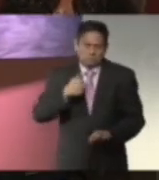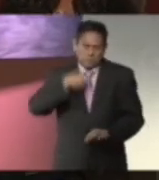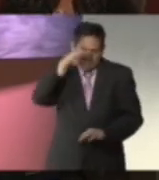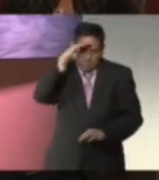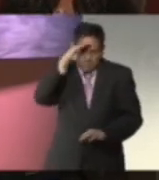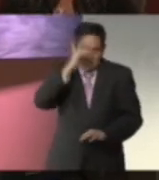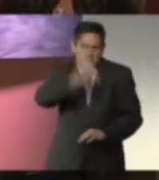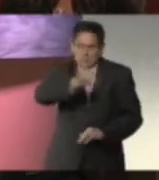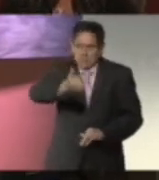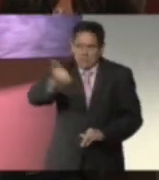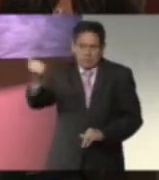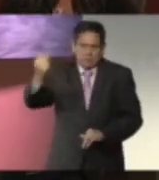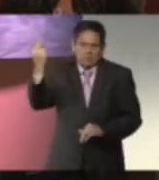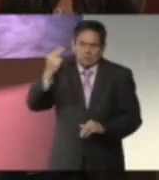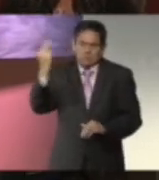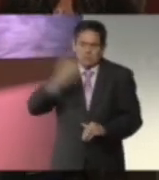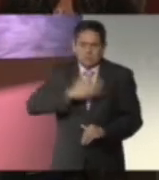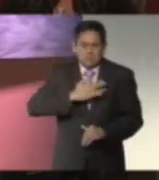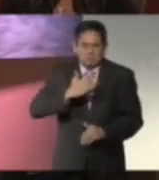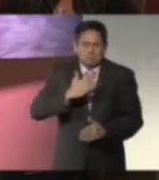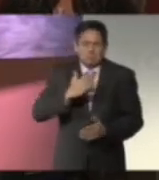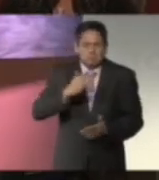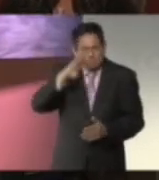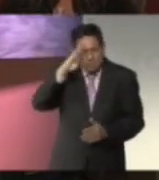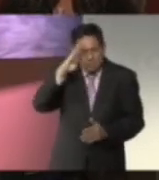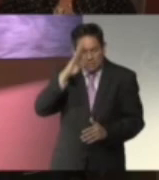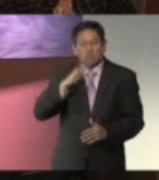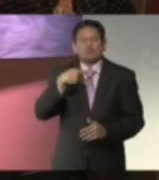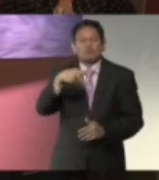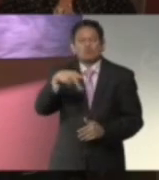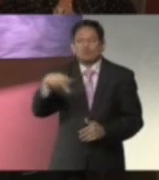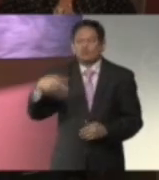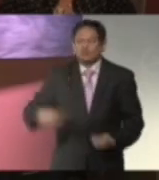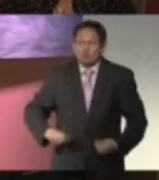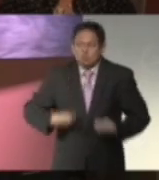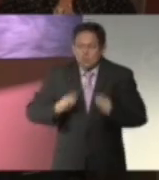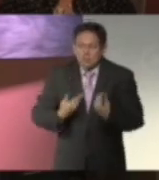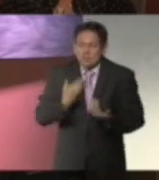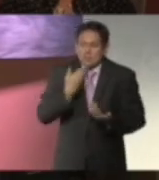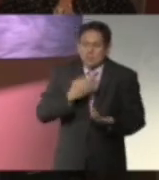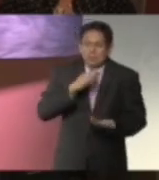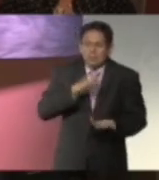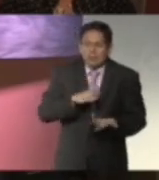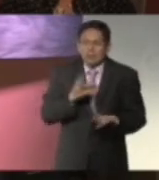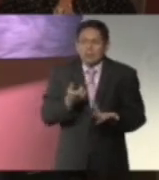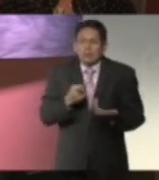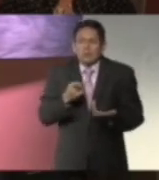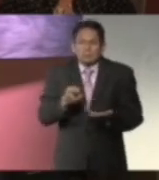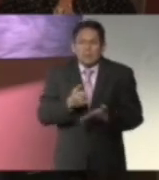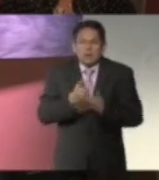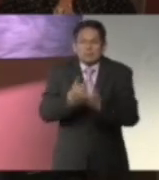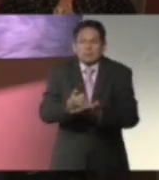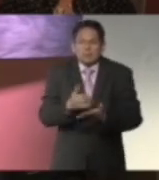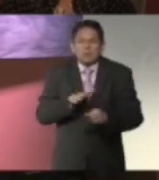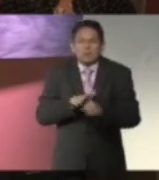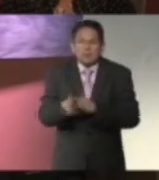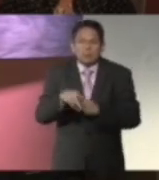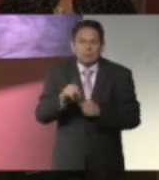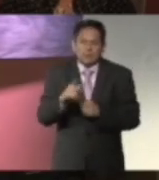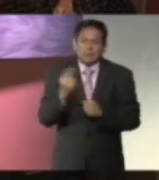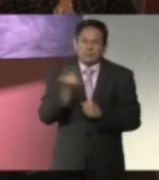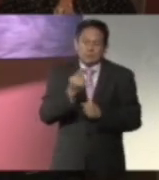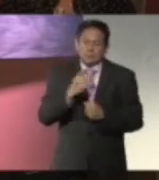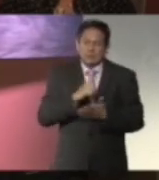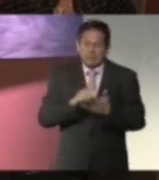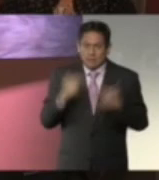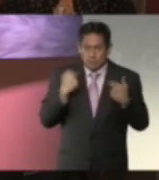el análisis propio de lo que puede convenir a las mujeres y a los hombres y a la sociedad, pero que sea respetuoso de los derechos